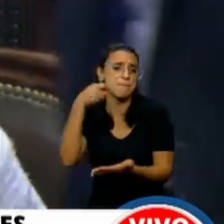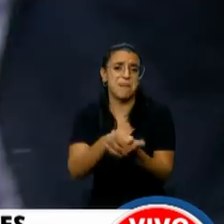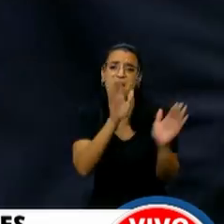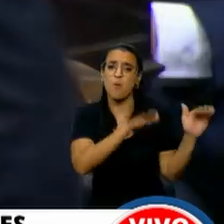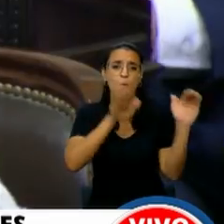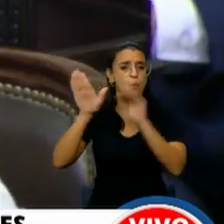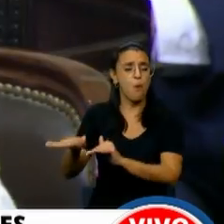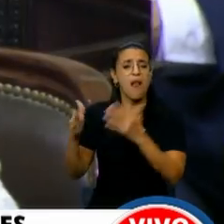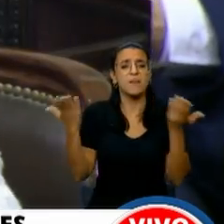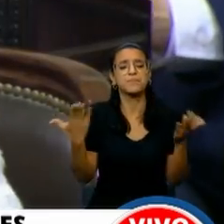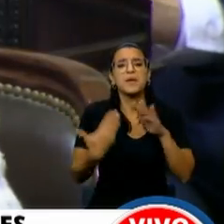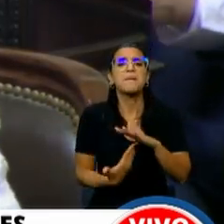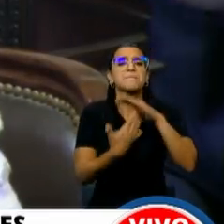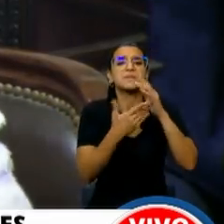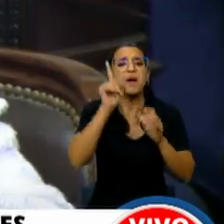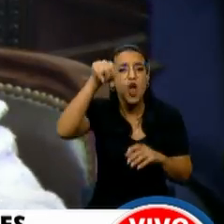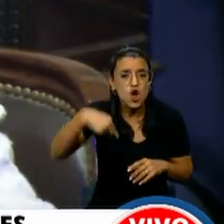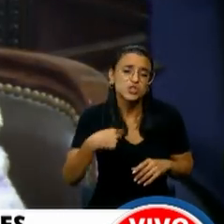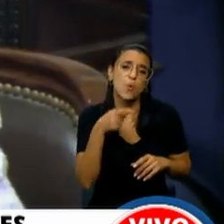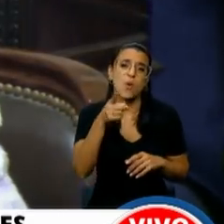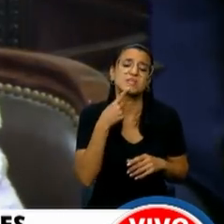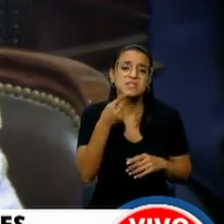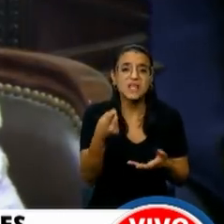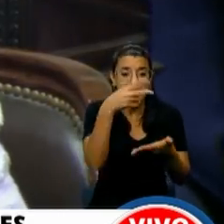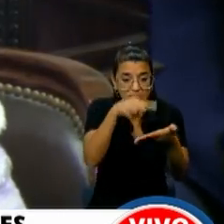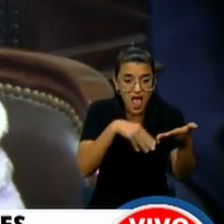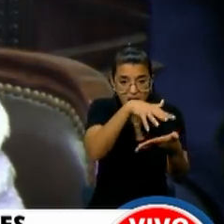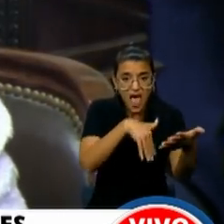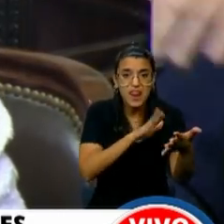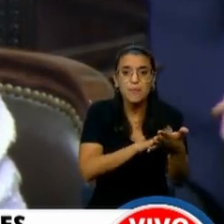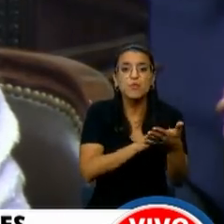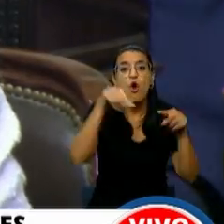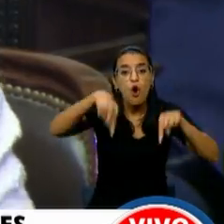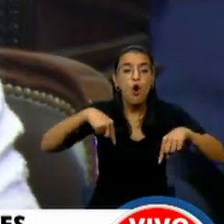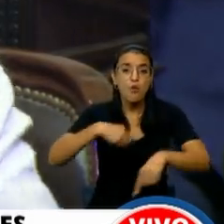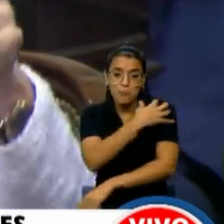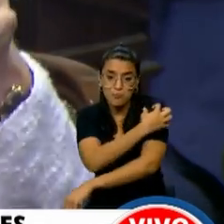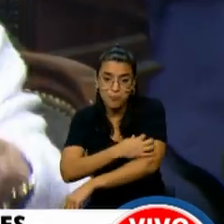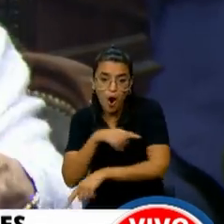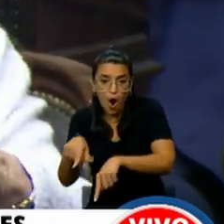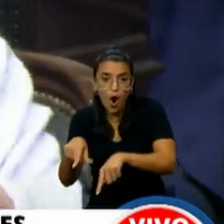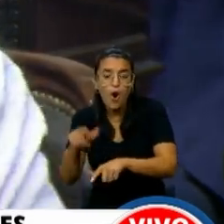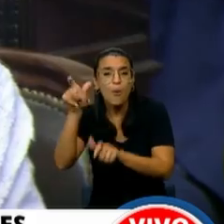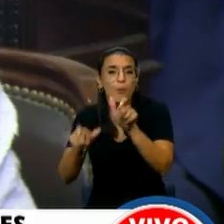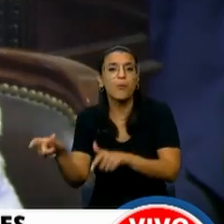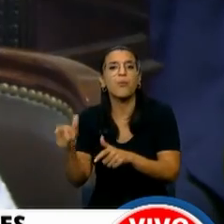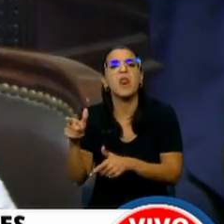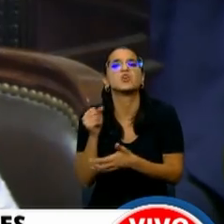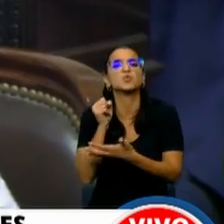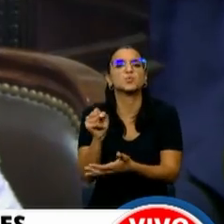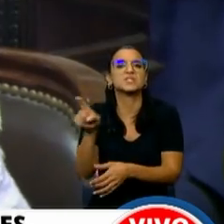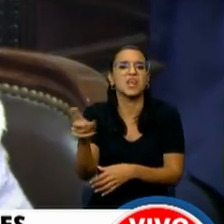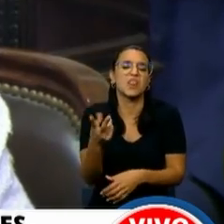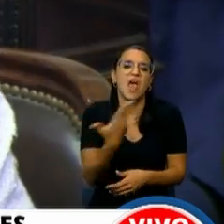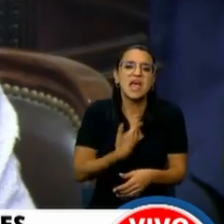por lo tanto la principal consecuencia que tiene leer esto es que hoy los más pobres son los que sufren de la carga del estado